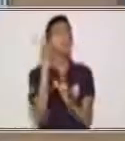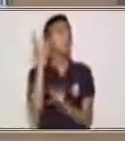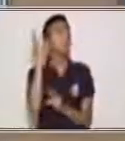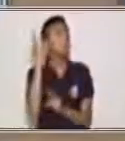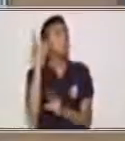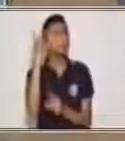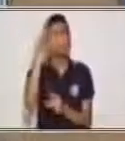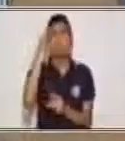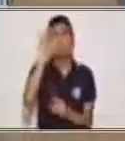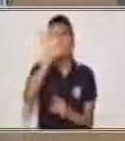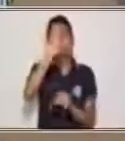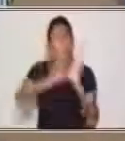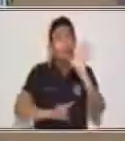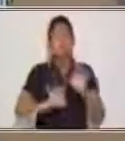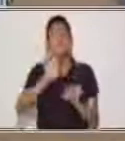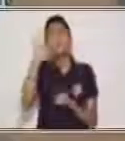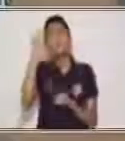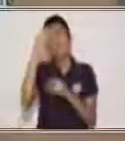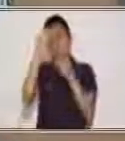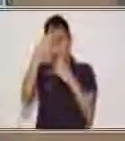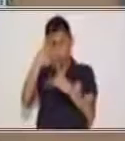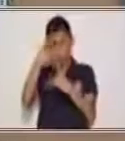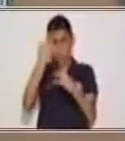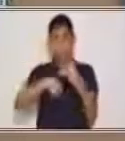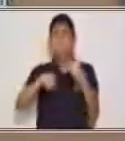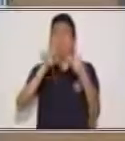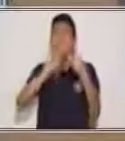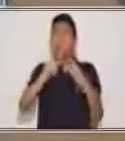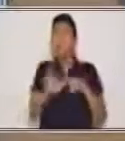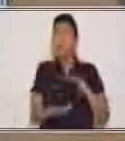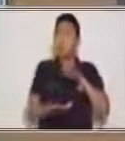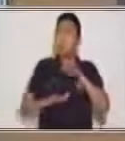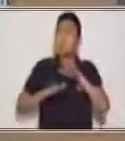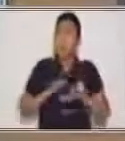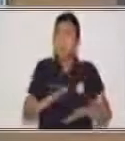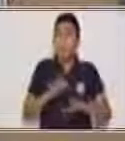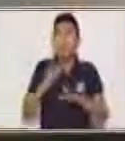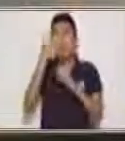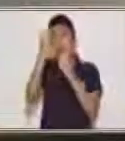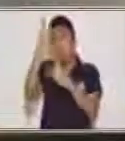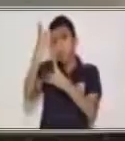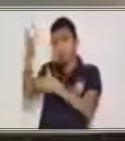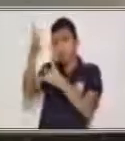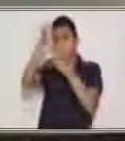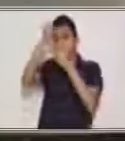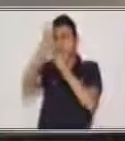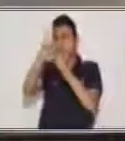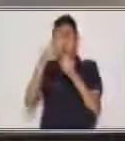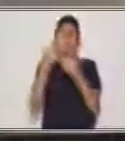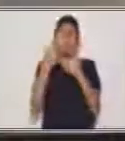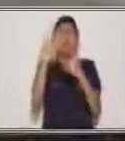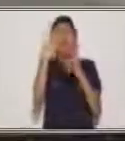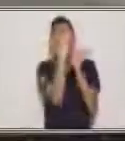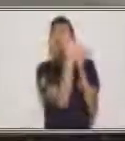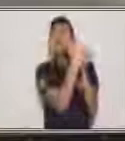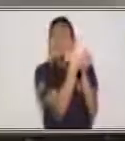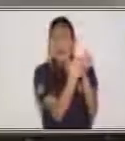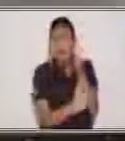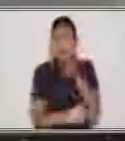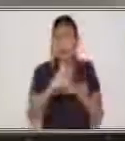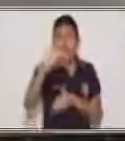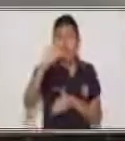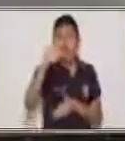toda la información. En el segundo paso, recolectamos la información, recolectamos datos. ¿A qué me